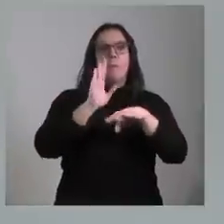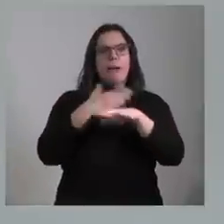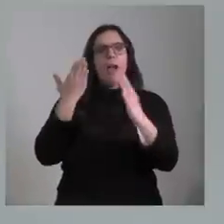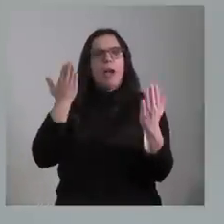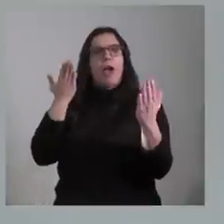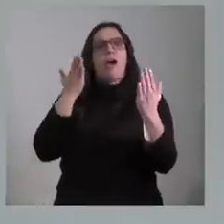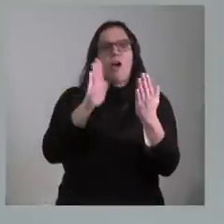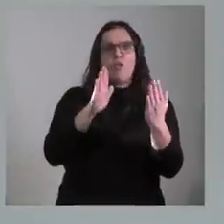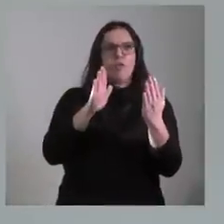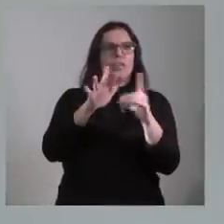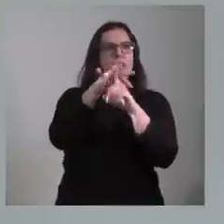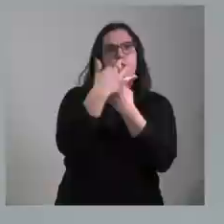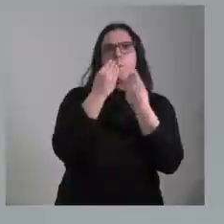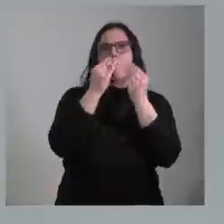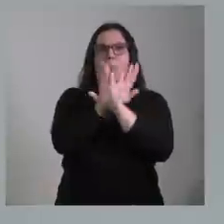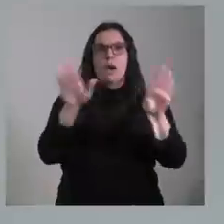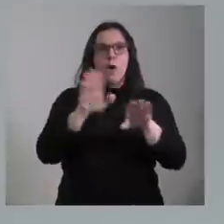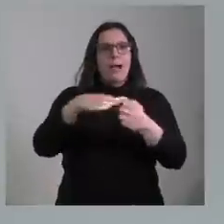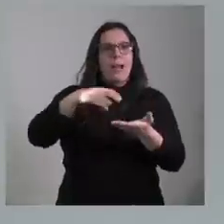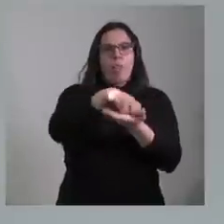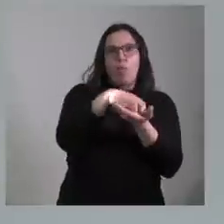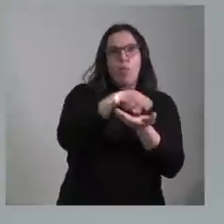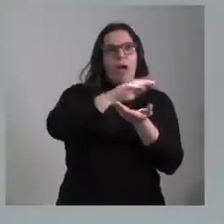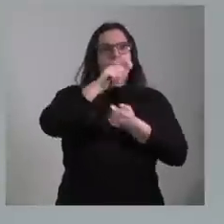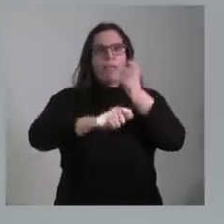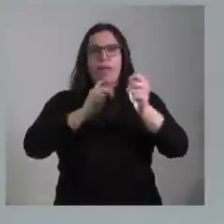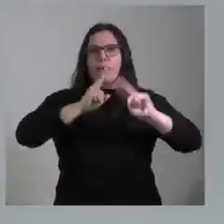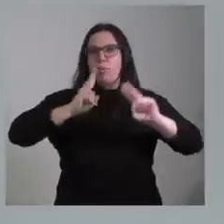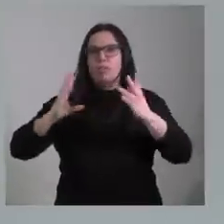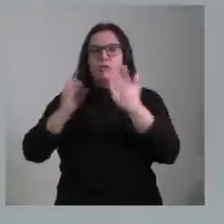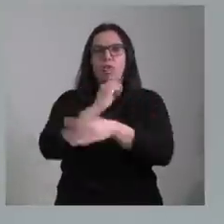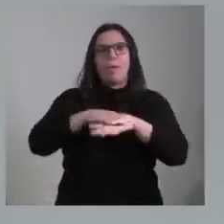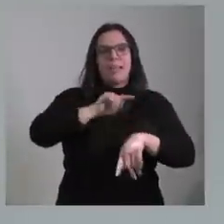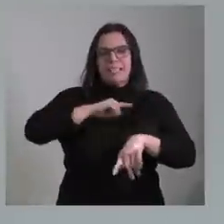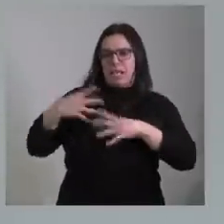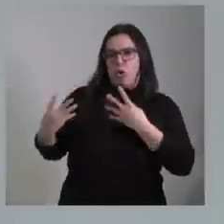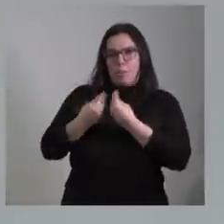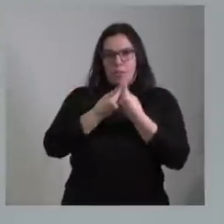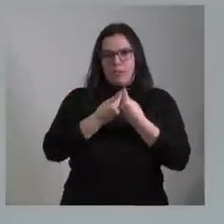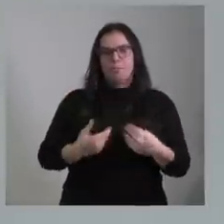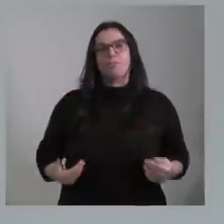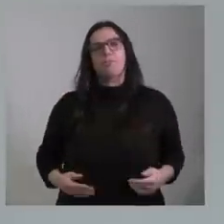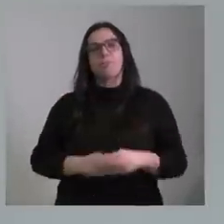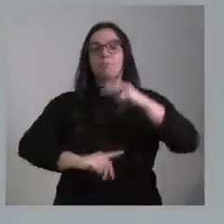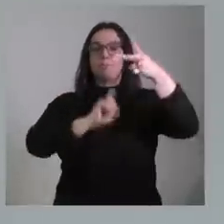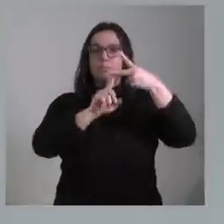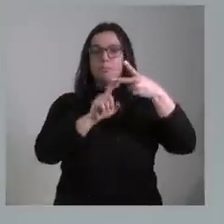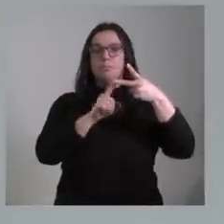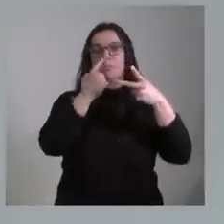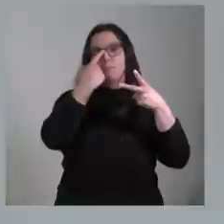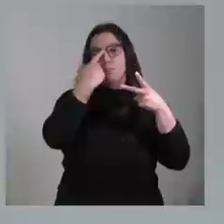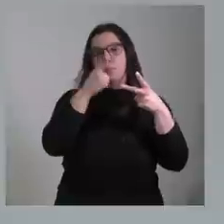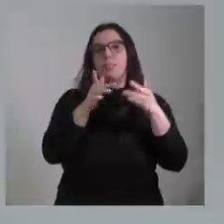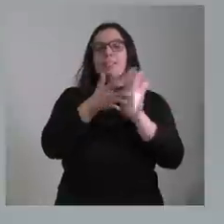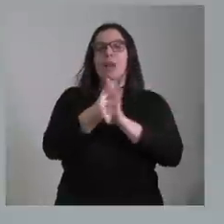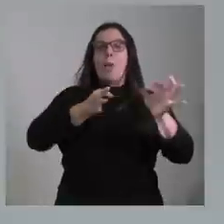las mejores circunstancias para poder resolver dudas y En definitiva para que se sienta más acompañada la segunda medida se trata del